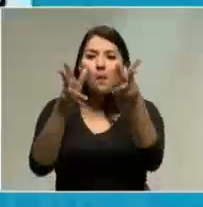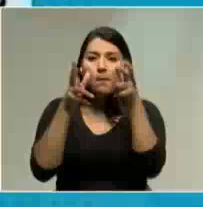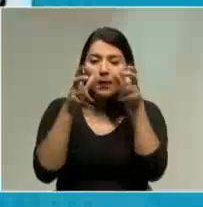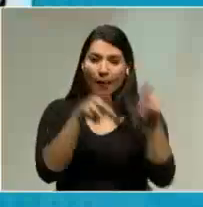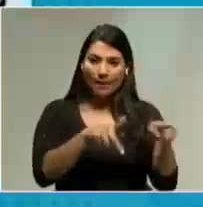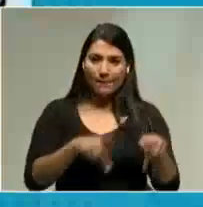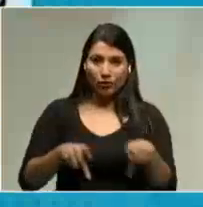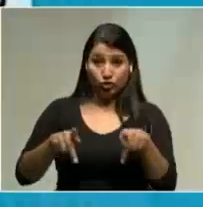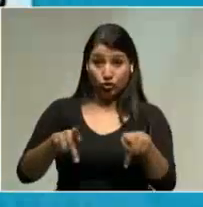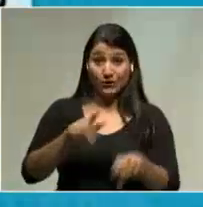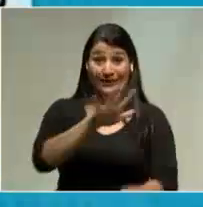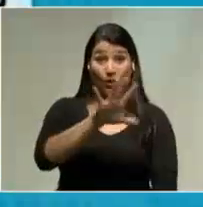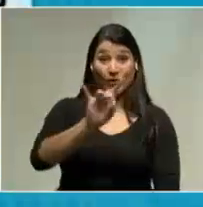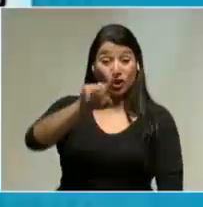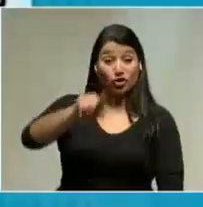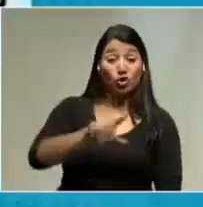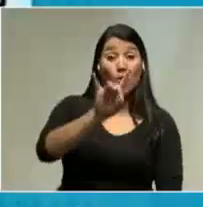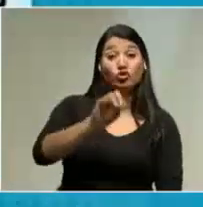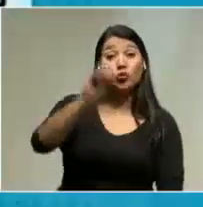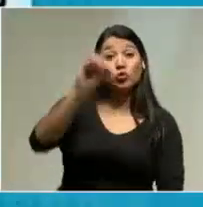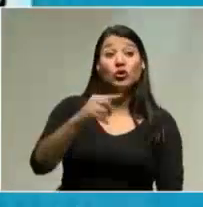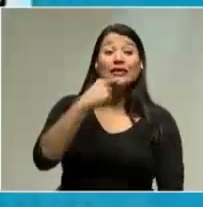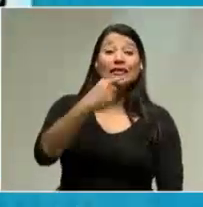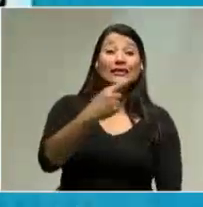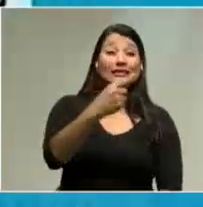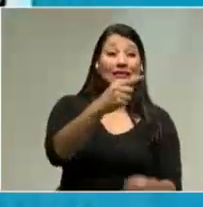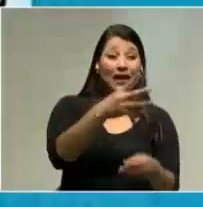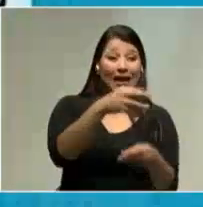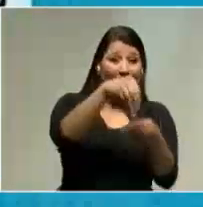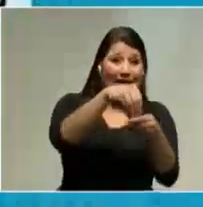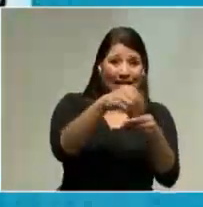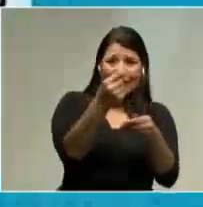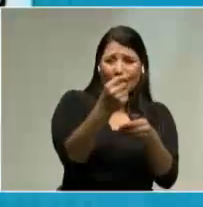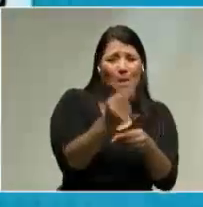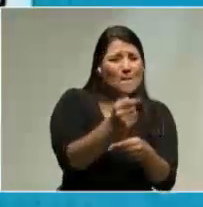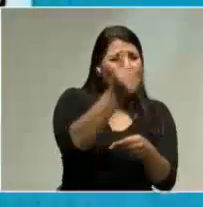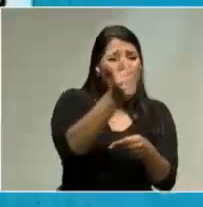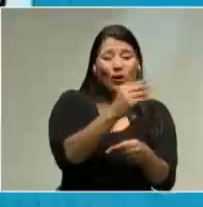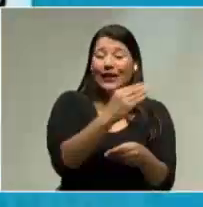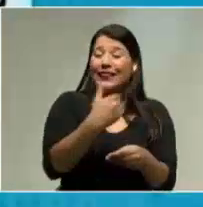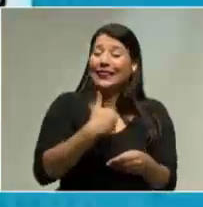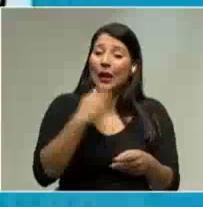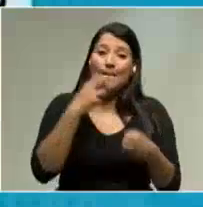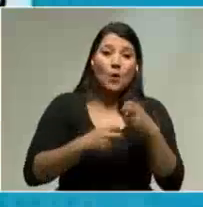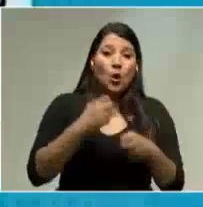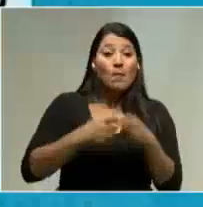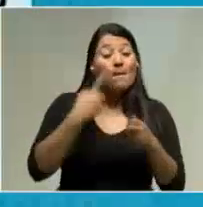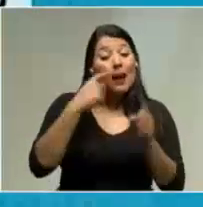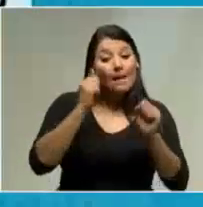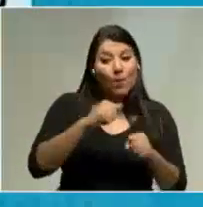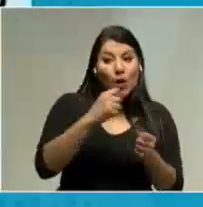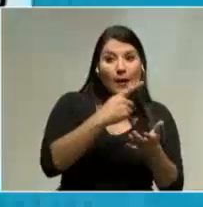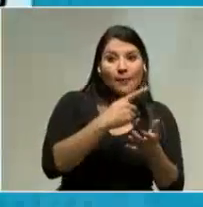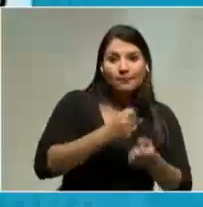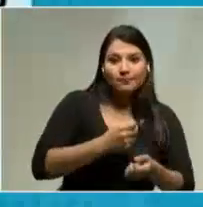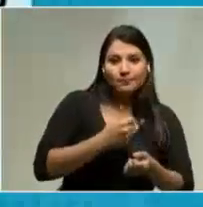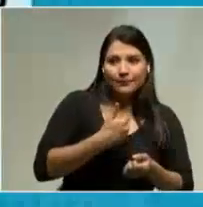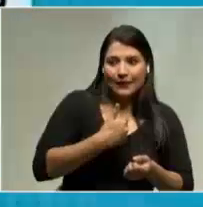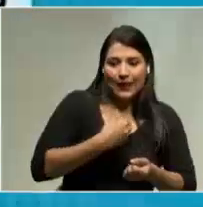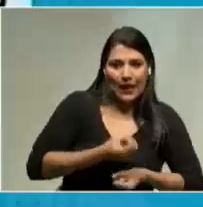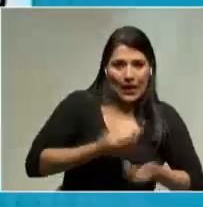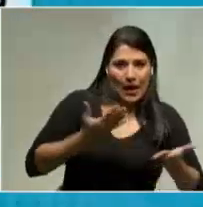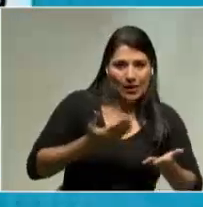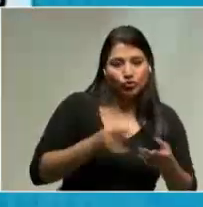El 58,8% indica que sus ingresos son insuficientes y tienen alguna dificultad para sufragar sus gastos, mientras